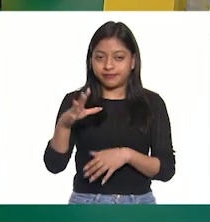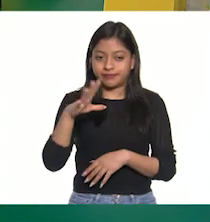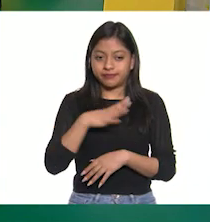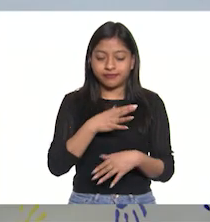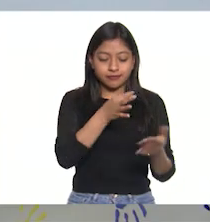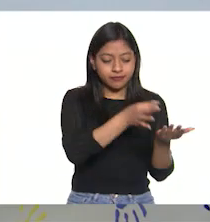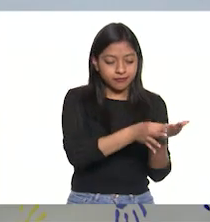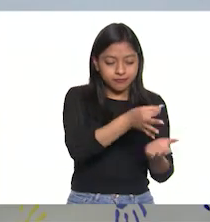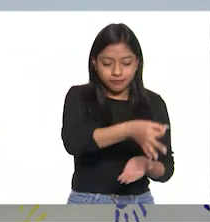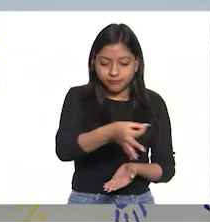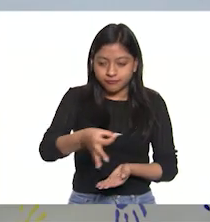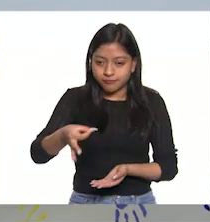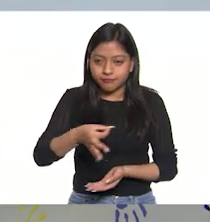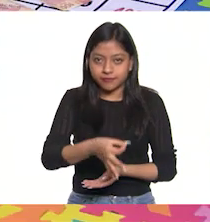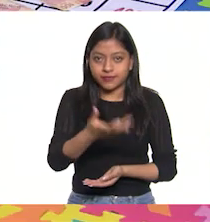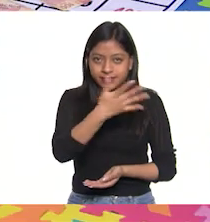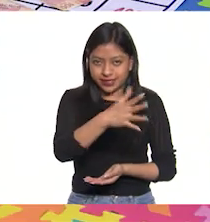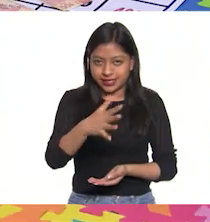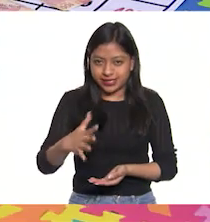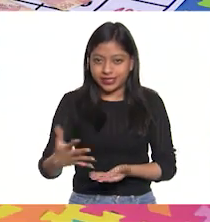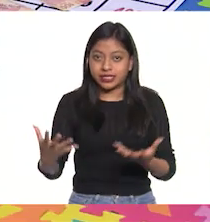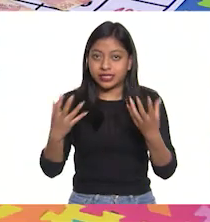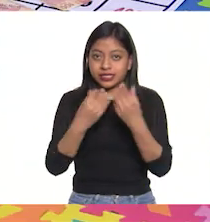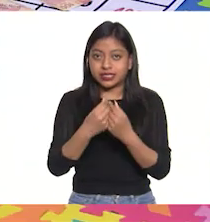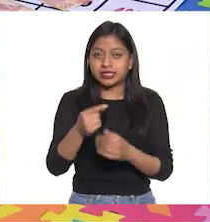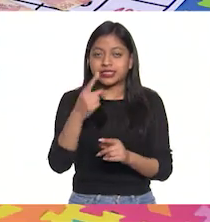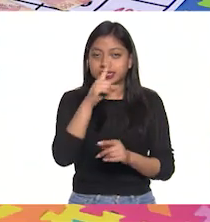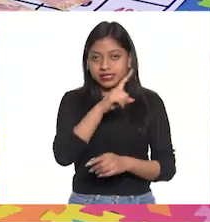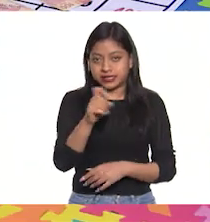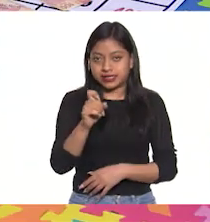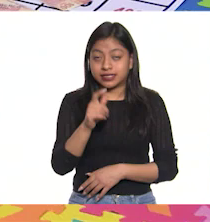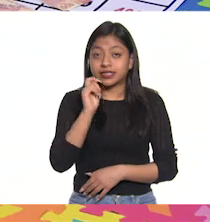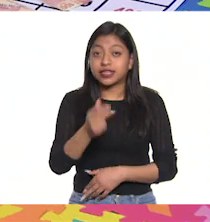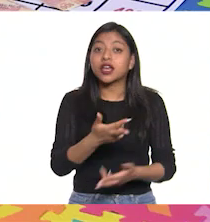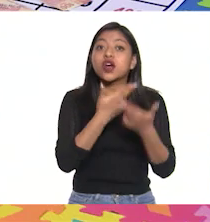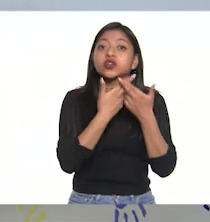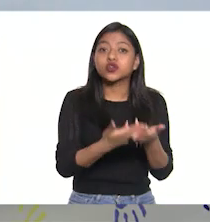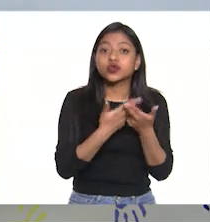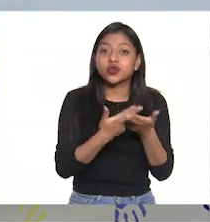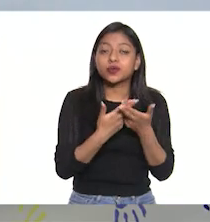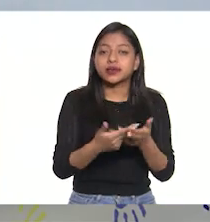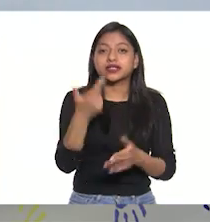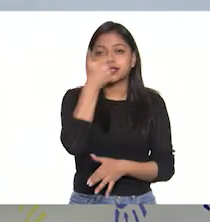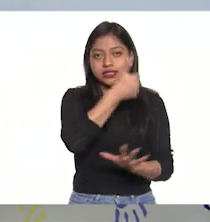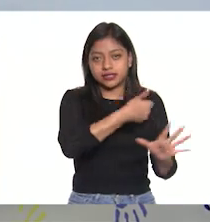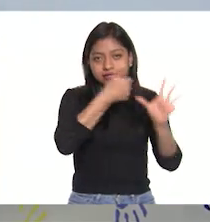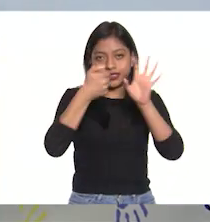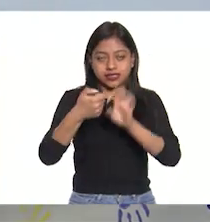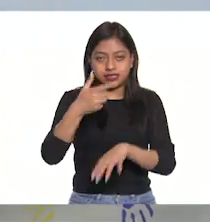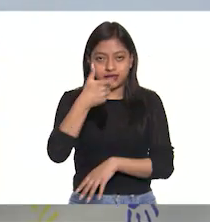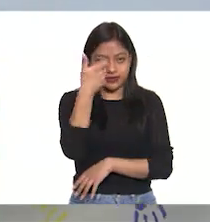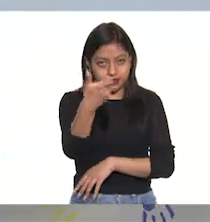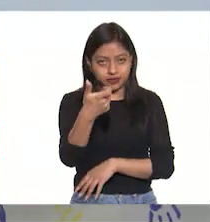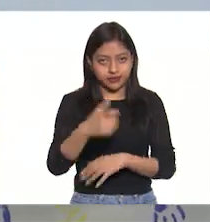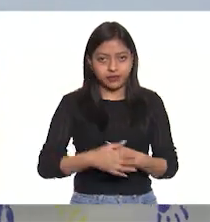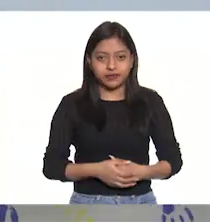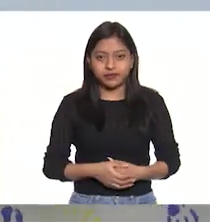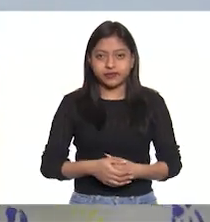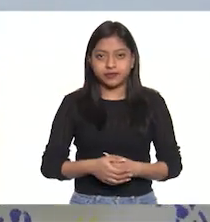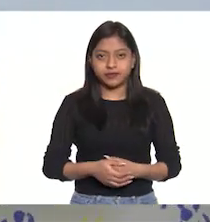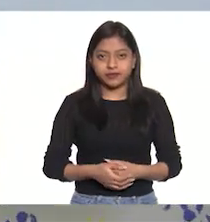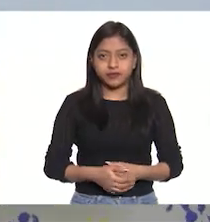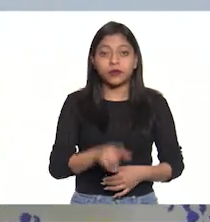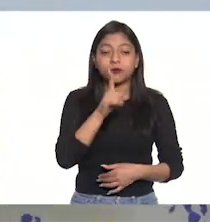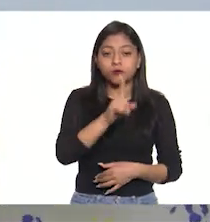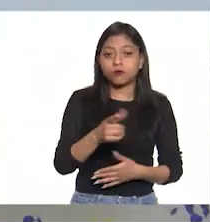tenemos acá de nuestras monedas de 10 pesos, 600 pesos. 600 pesos, muy bien. Entonces, quiere decir que te